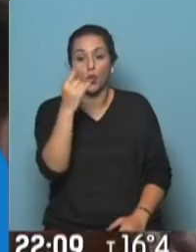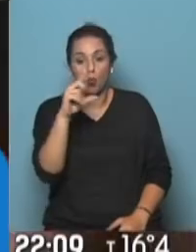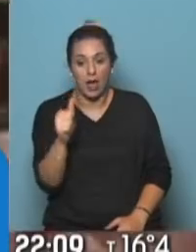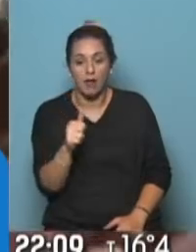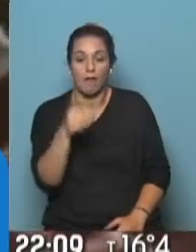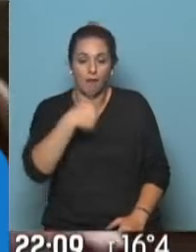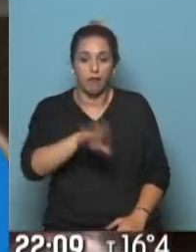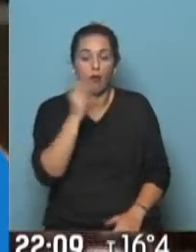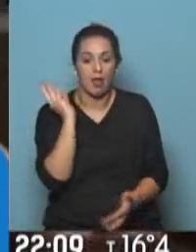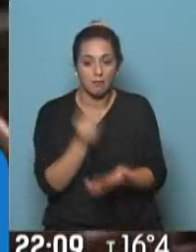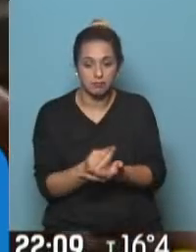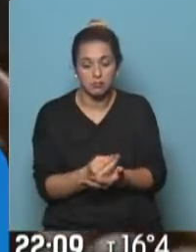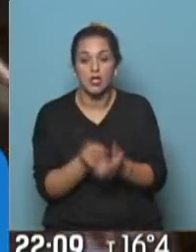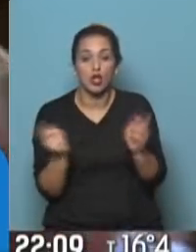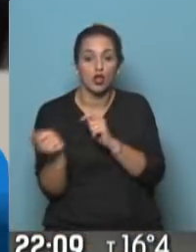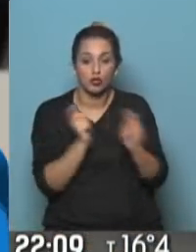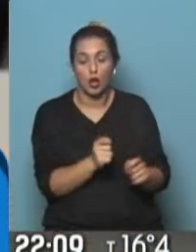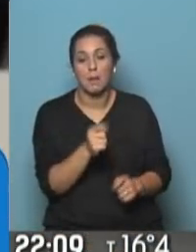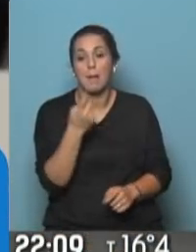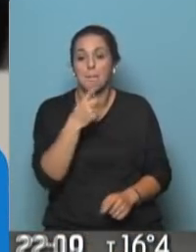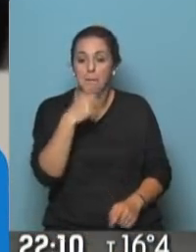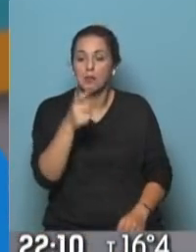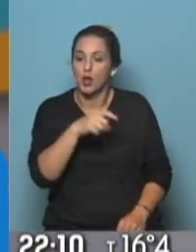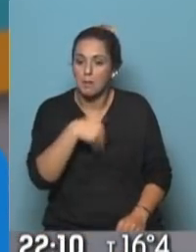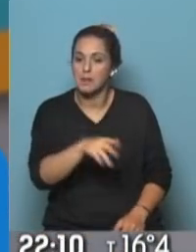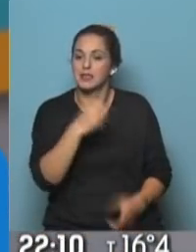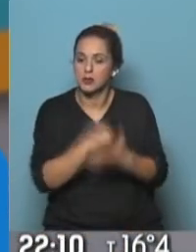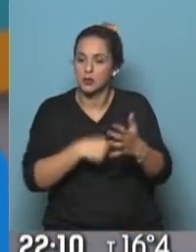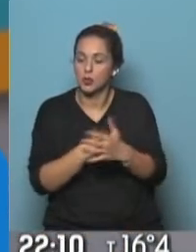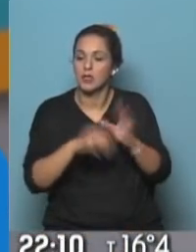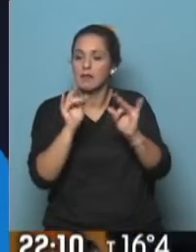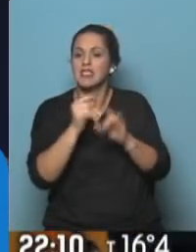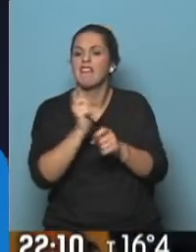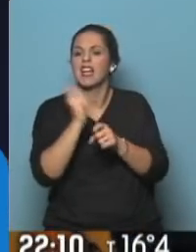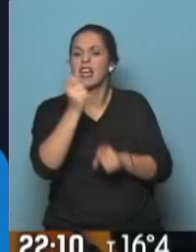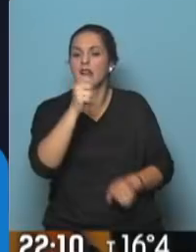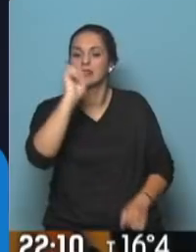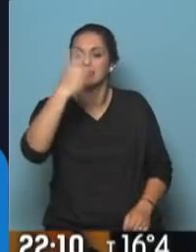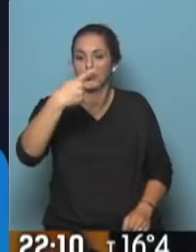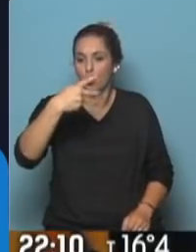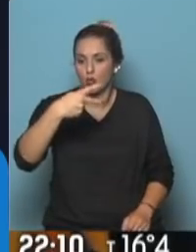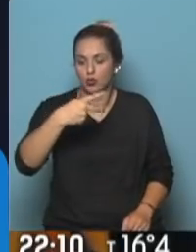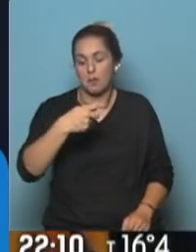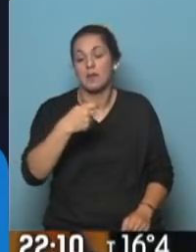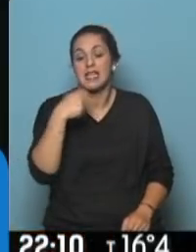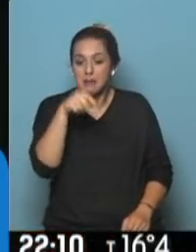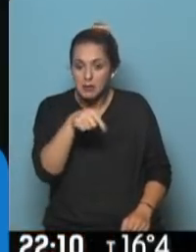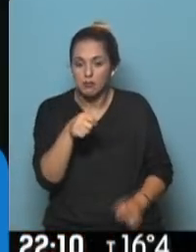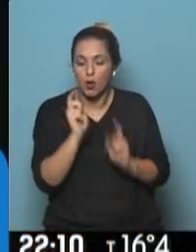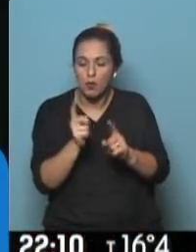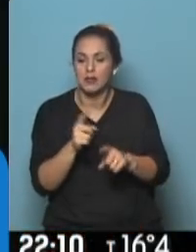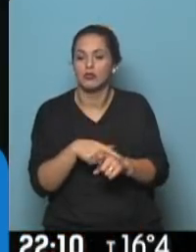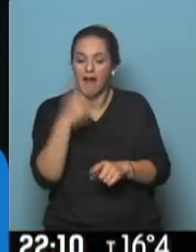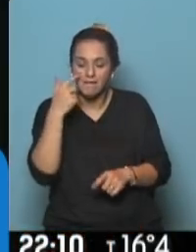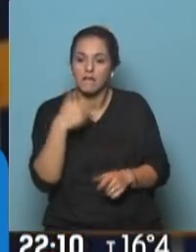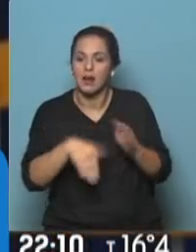el liderazgo de Bolsonaro se mantiene, pero comienza una dura pelea por el segundo lugar, instancia donde se disputará la